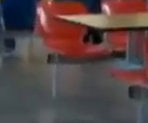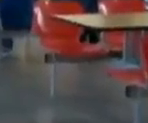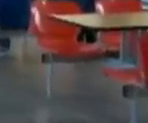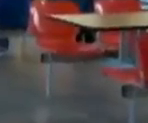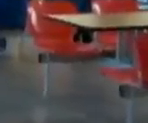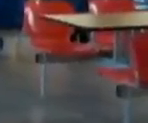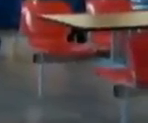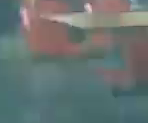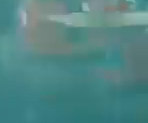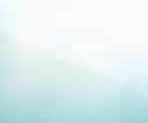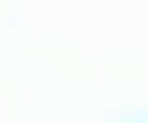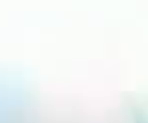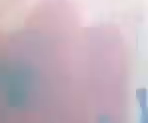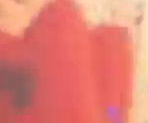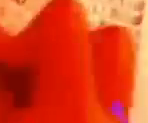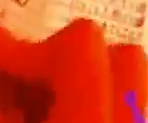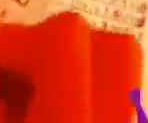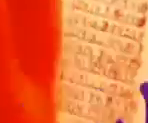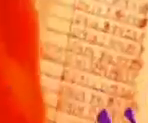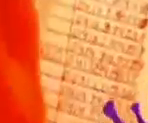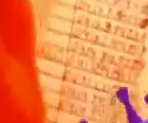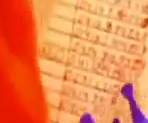vacuna. Gracias por todo.